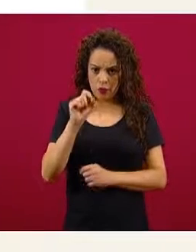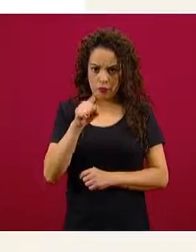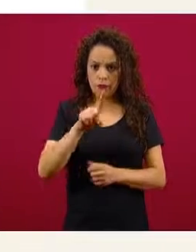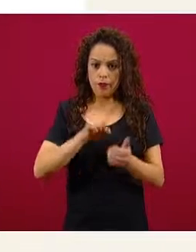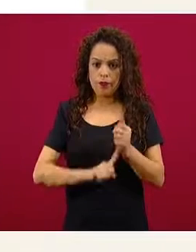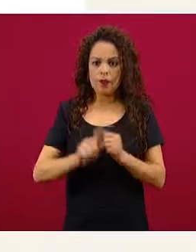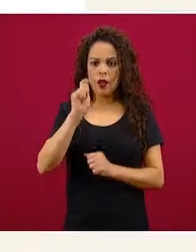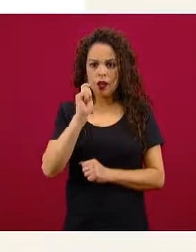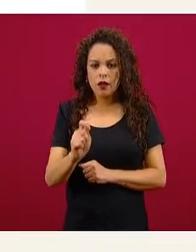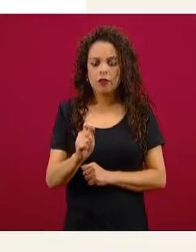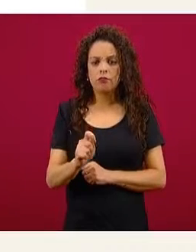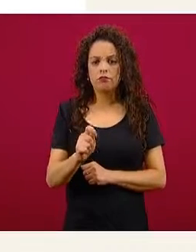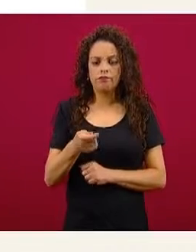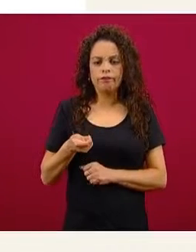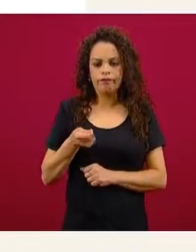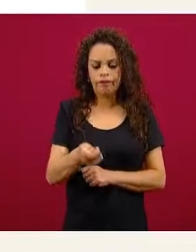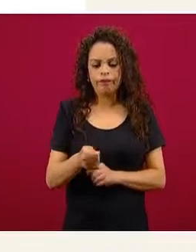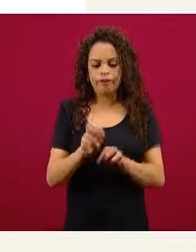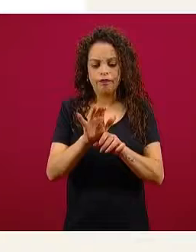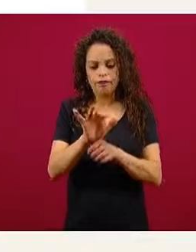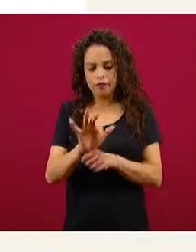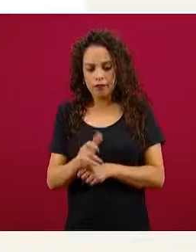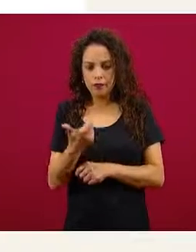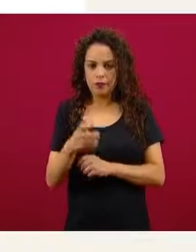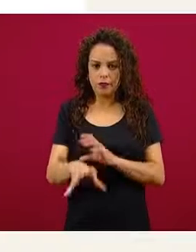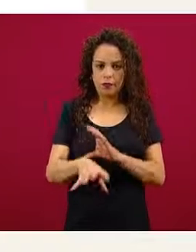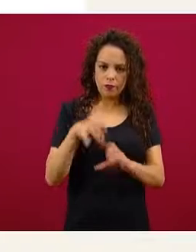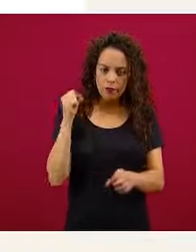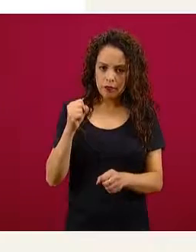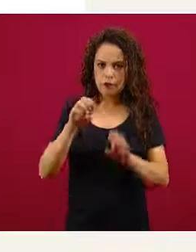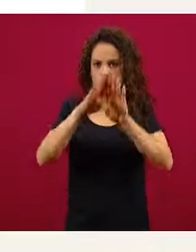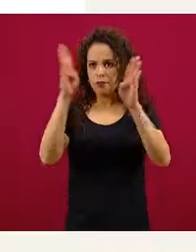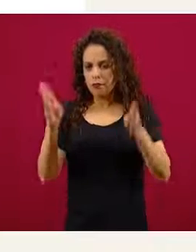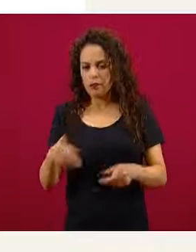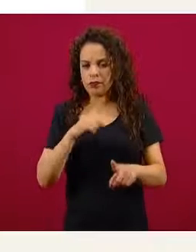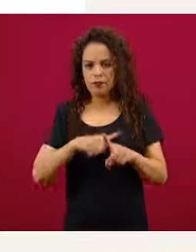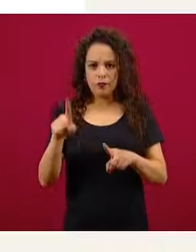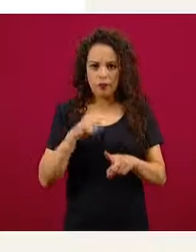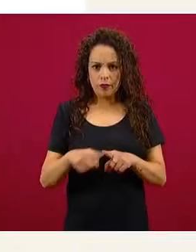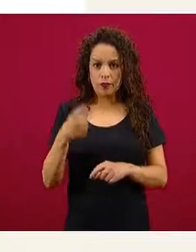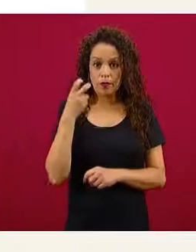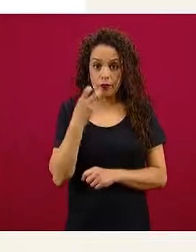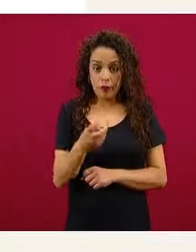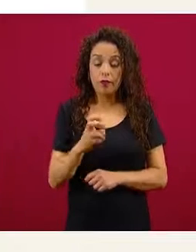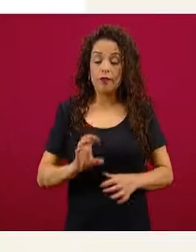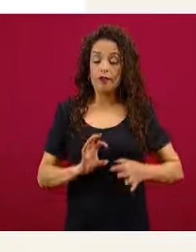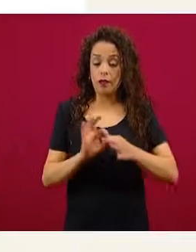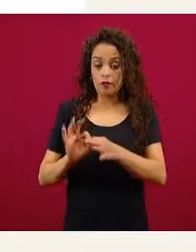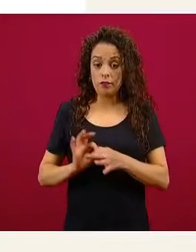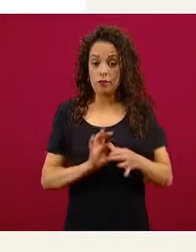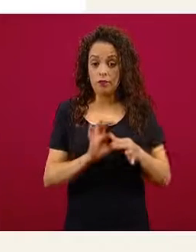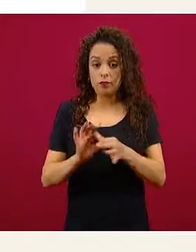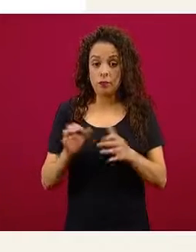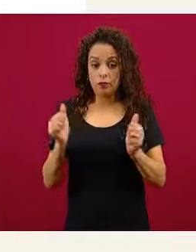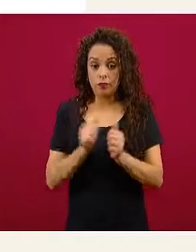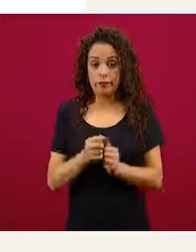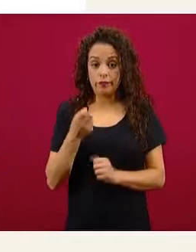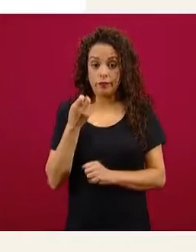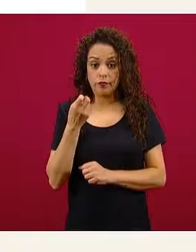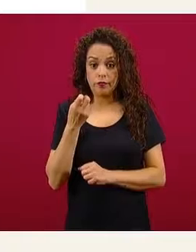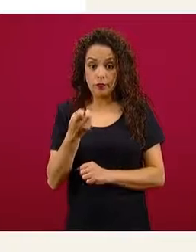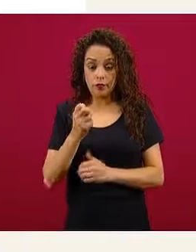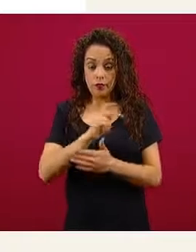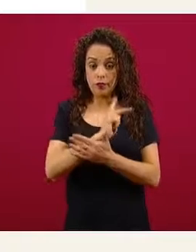corresponsales, cajeros y terminales puntos de venta, que son, digamos, elementos que están muy relacionados con